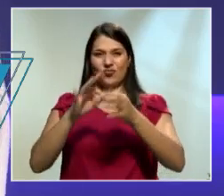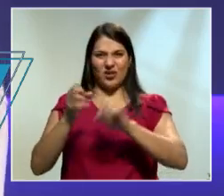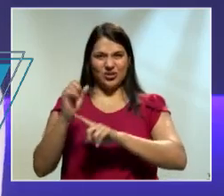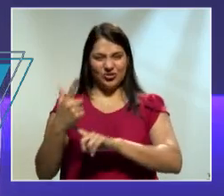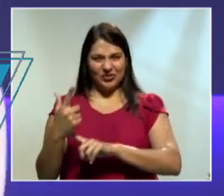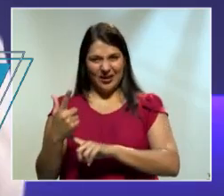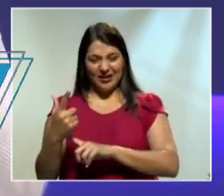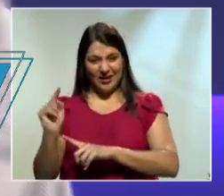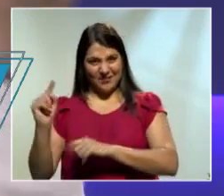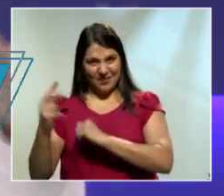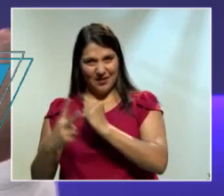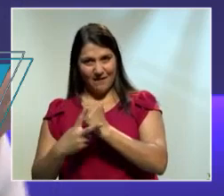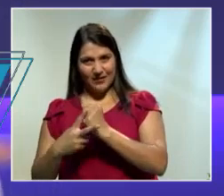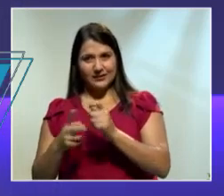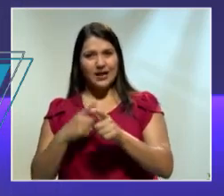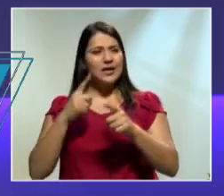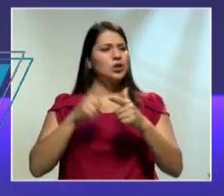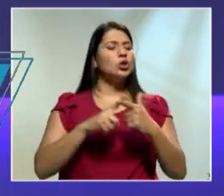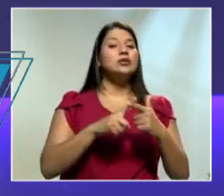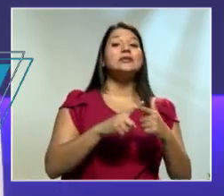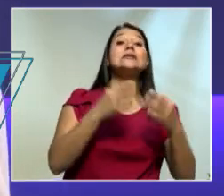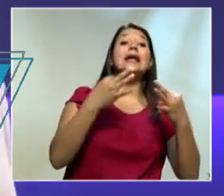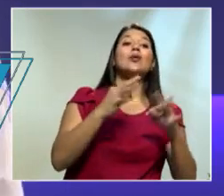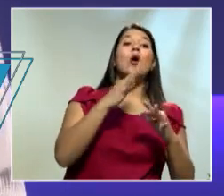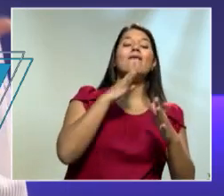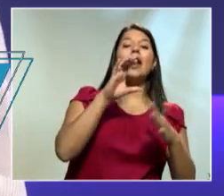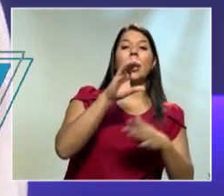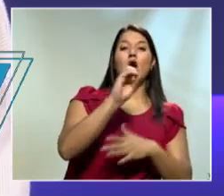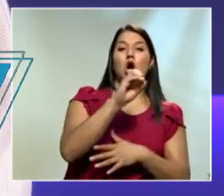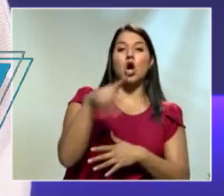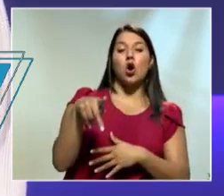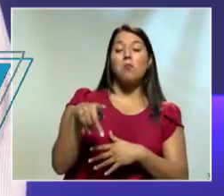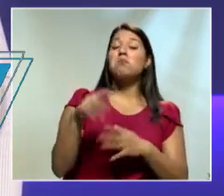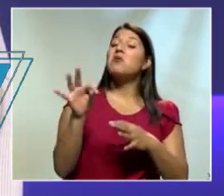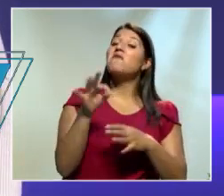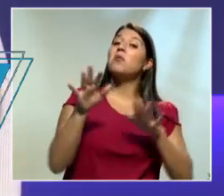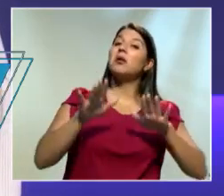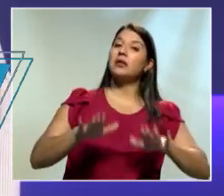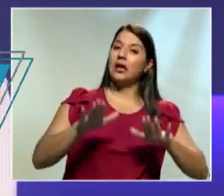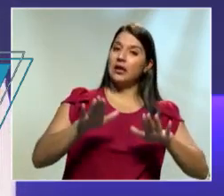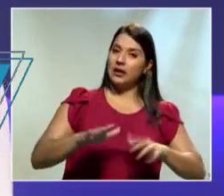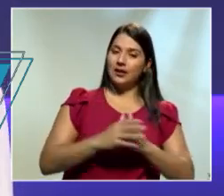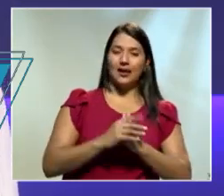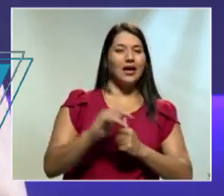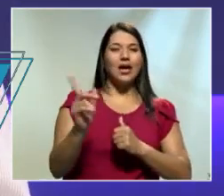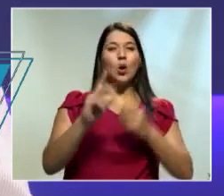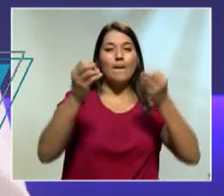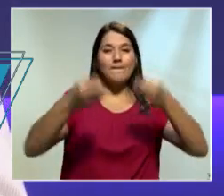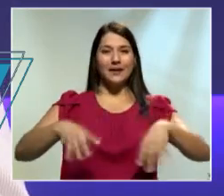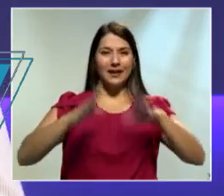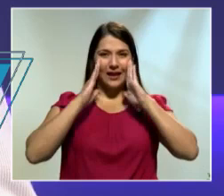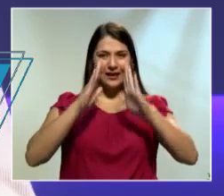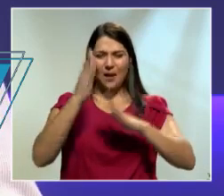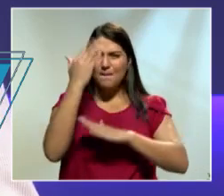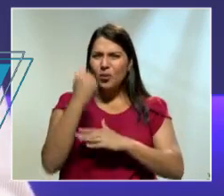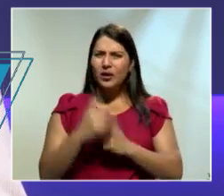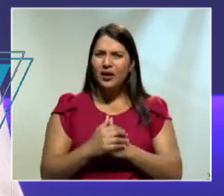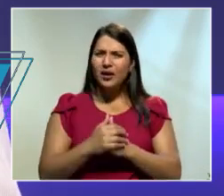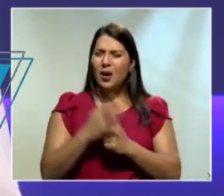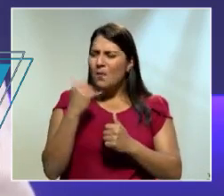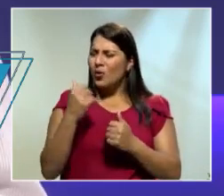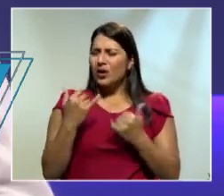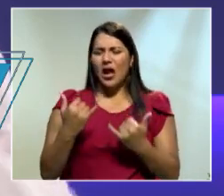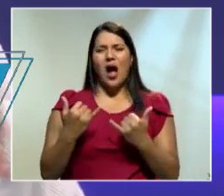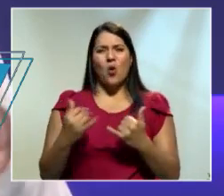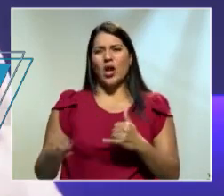discurso sin ninguna palabra fuerte, es decir, que la atención no se desviara de lo que ella estaba hablando, porque ella dice que es demasiada la frustración que están